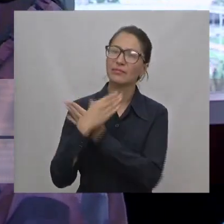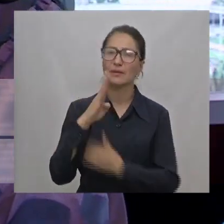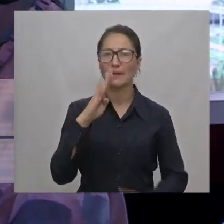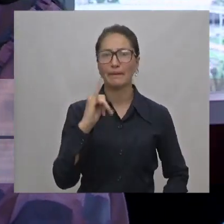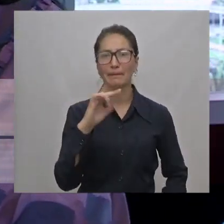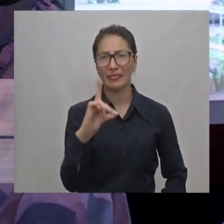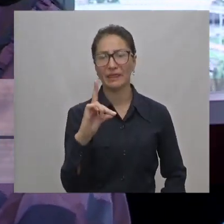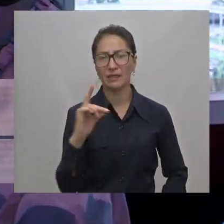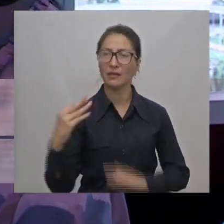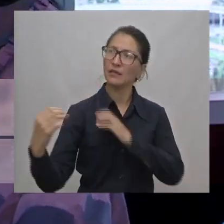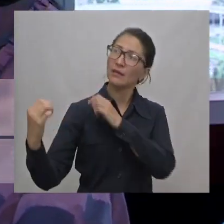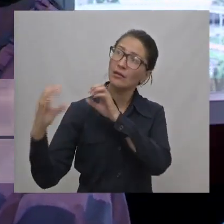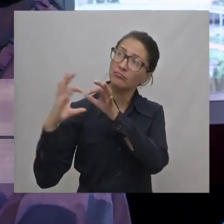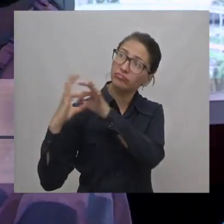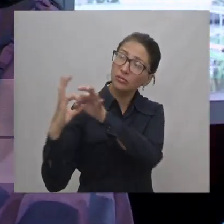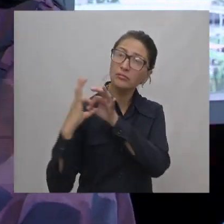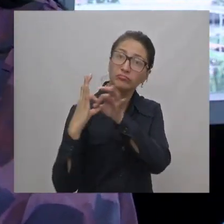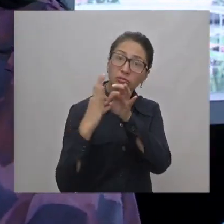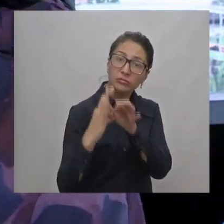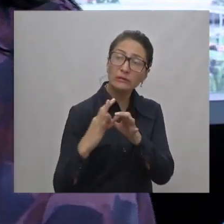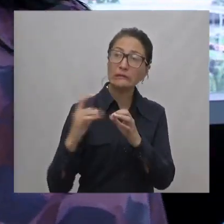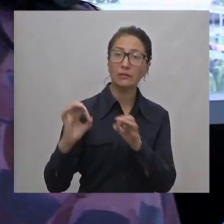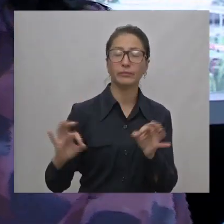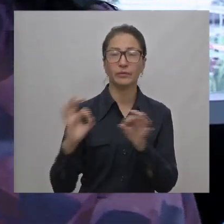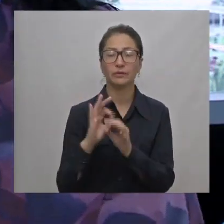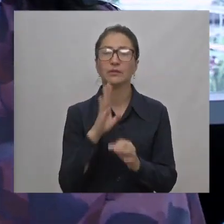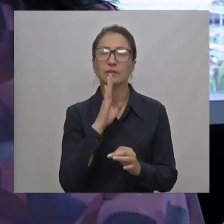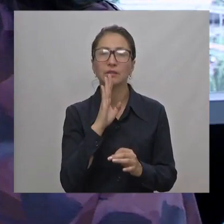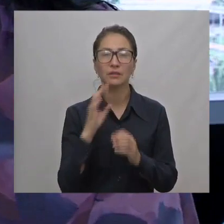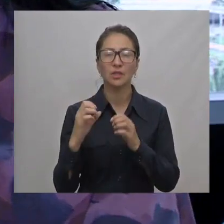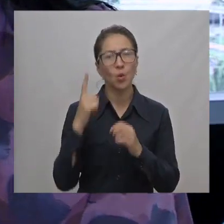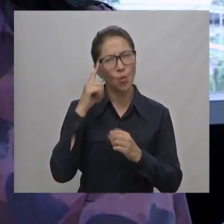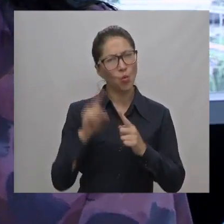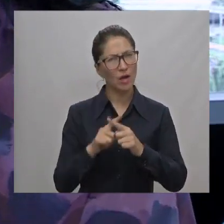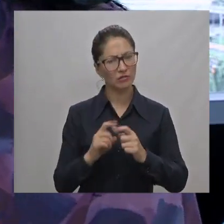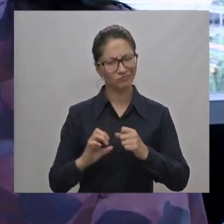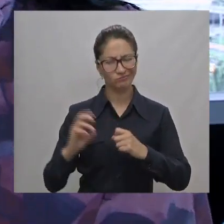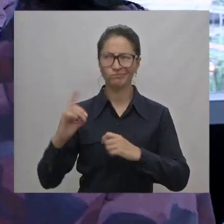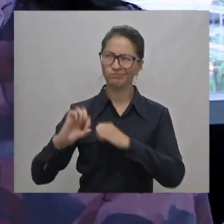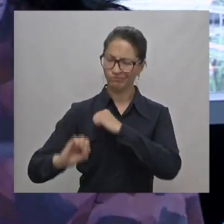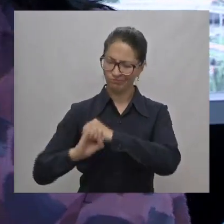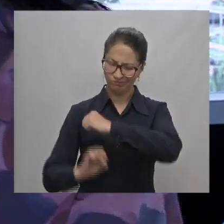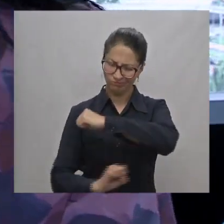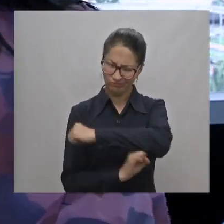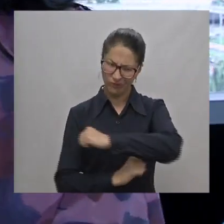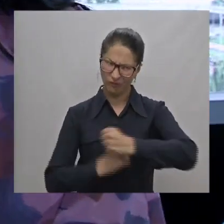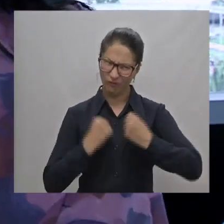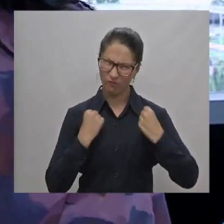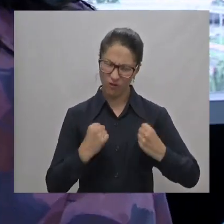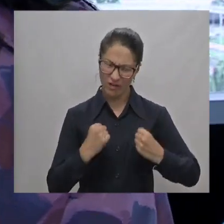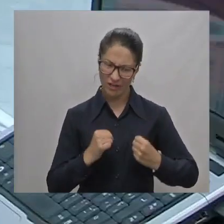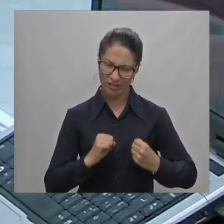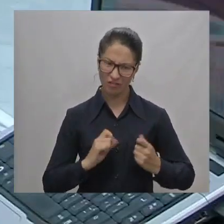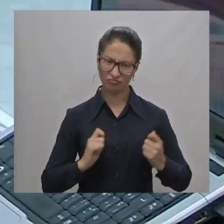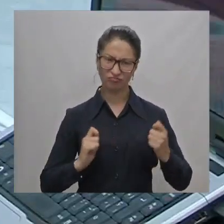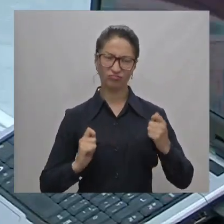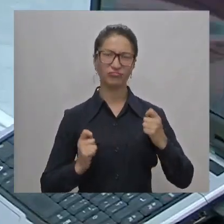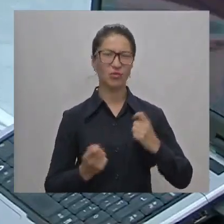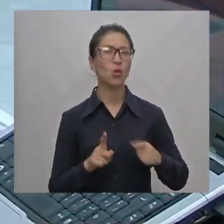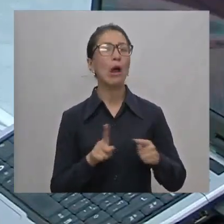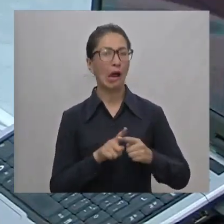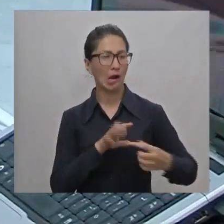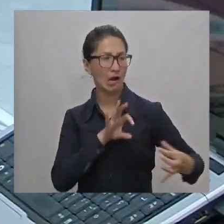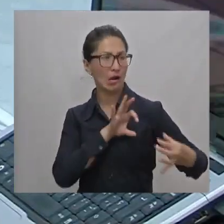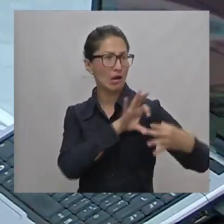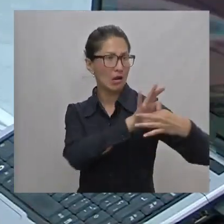Banco Interamericano de Desarrollo, en esa necesidad que teníamos o que tenía la entidad de fortalecerse internamente, lo que hemos hecho